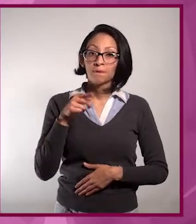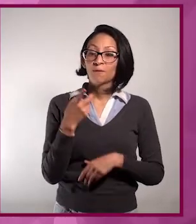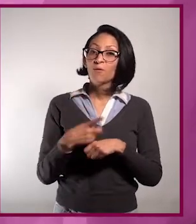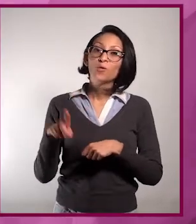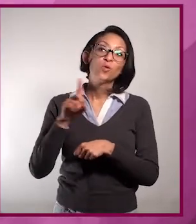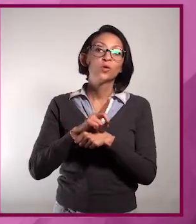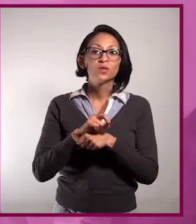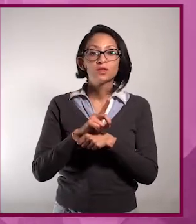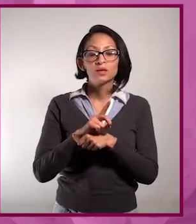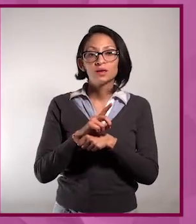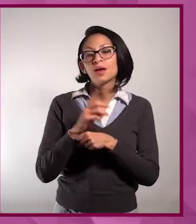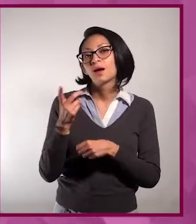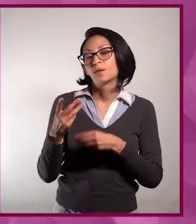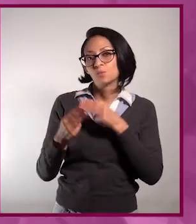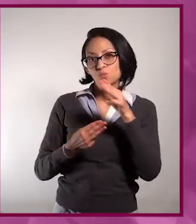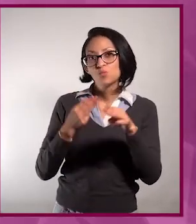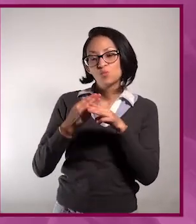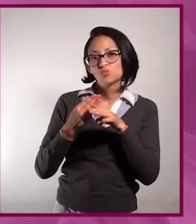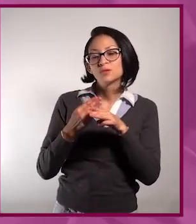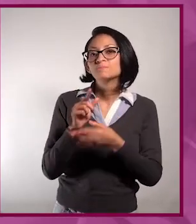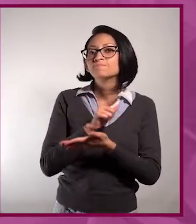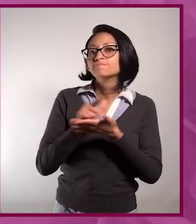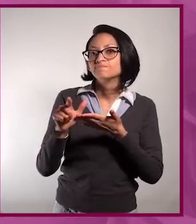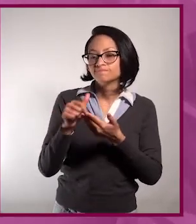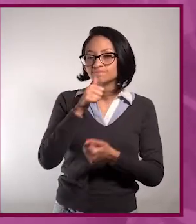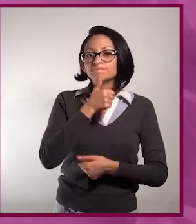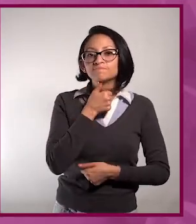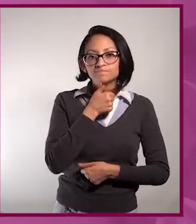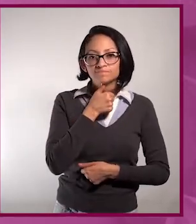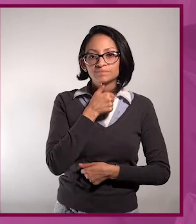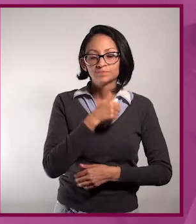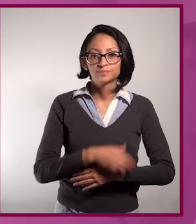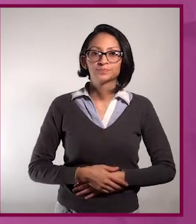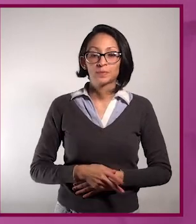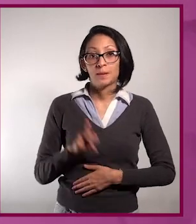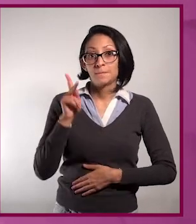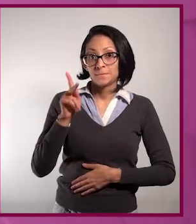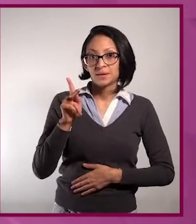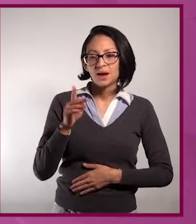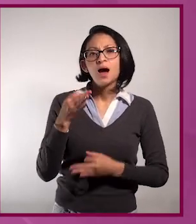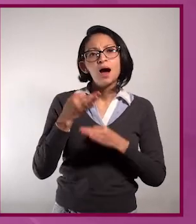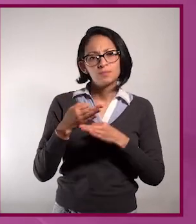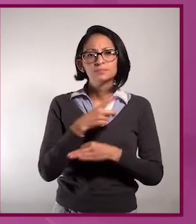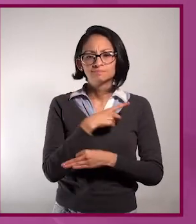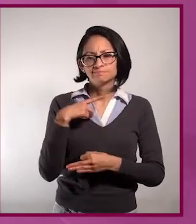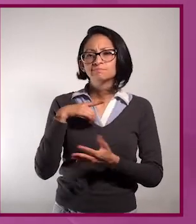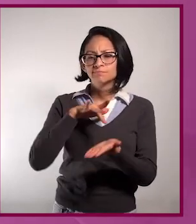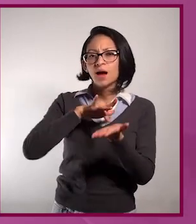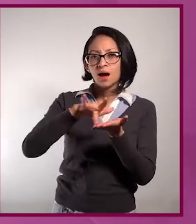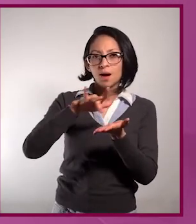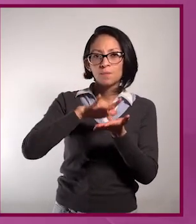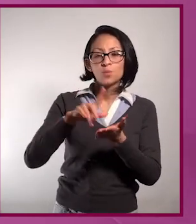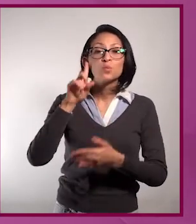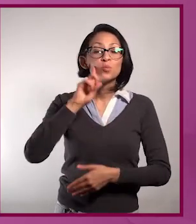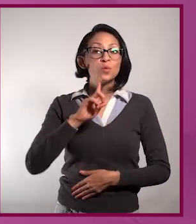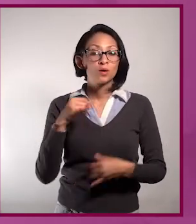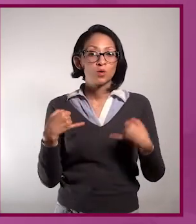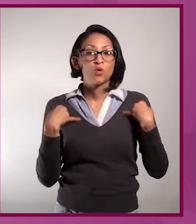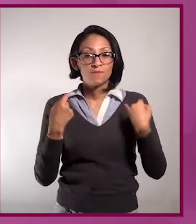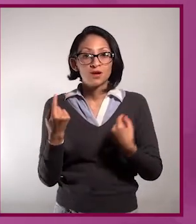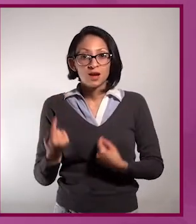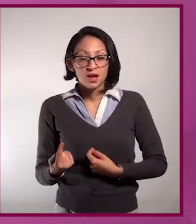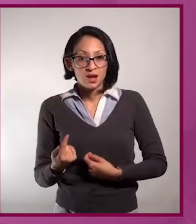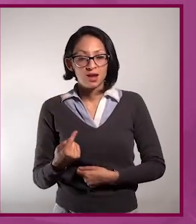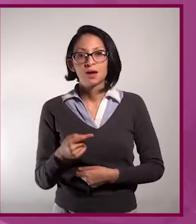Hoy celebramos el Día Mundial de la Higiene Menstrual. Los periodos no paran en esta pandemia. Apoyemos a mujeres, niñas y adolescentes